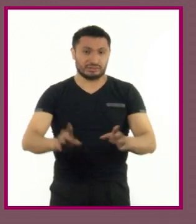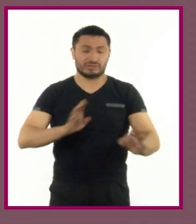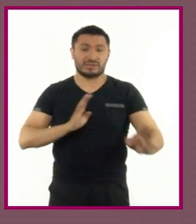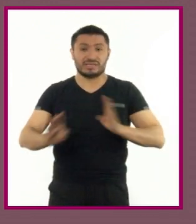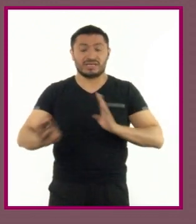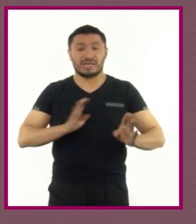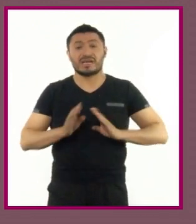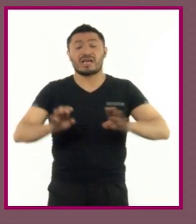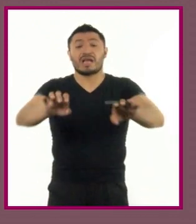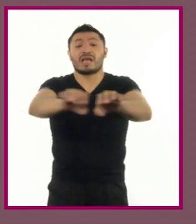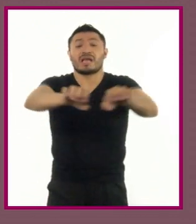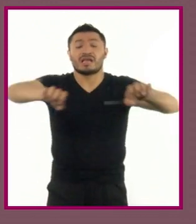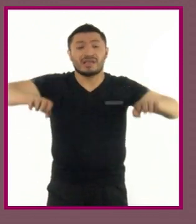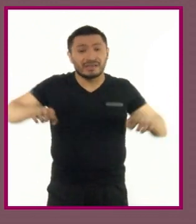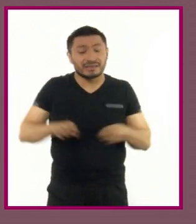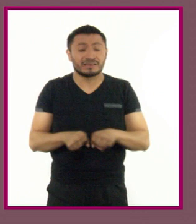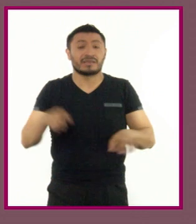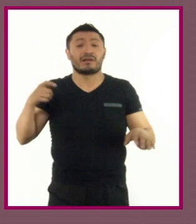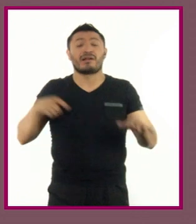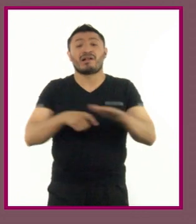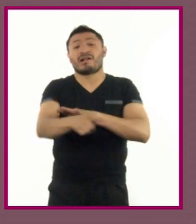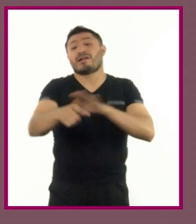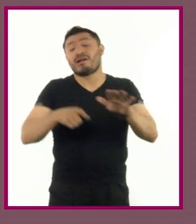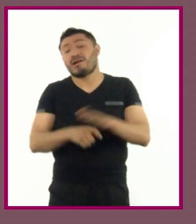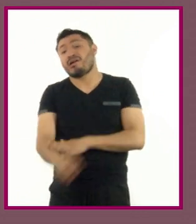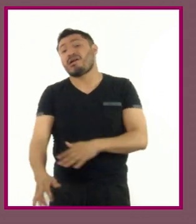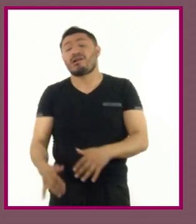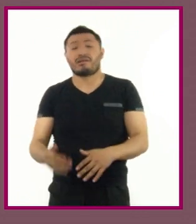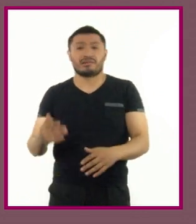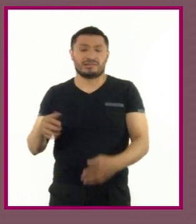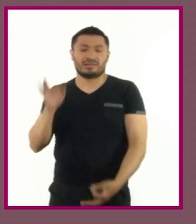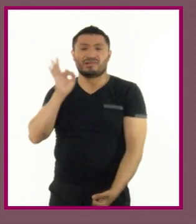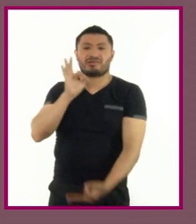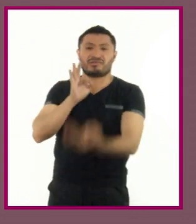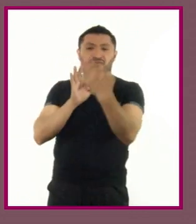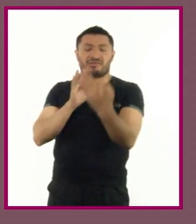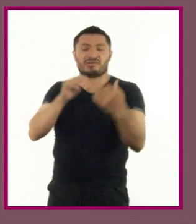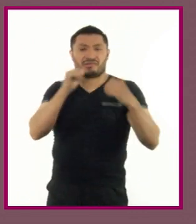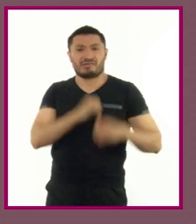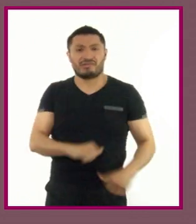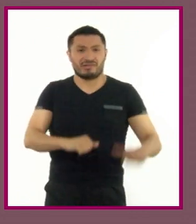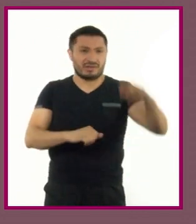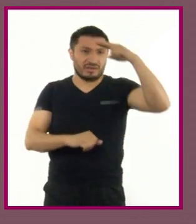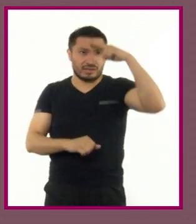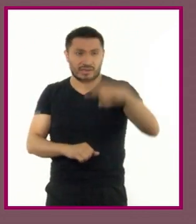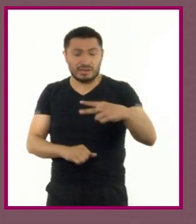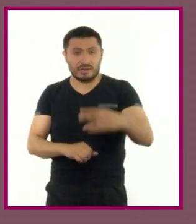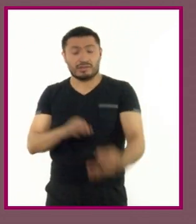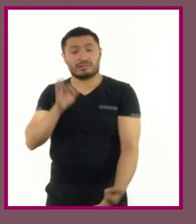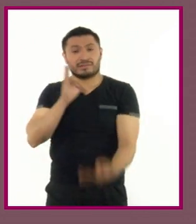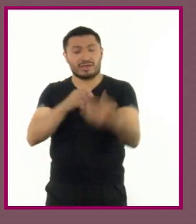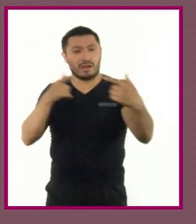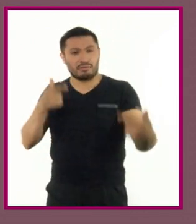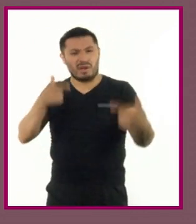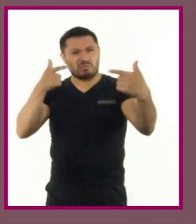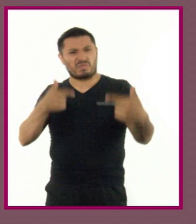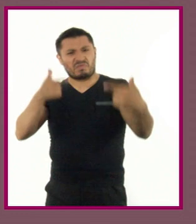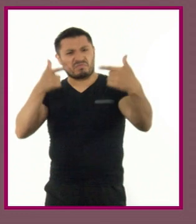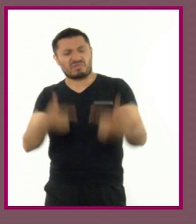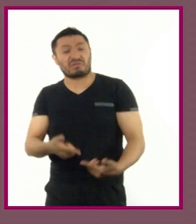narcotráfico que se pudieron enfrentar directamente a las autoridades mexicanas y en algunos casos